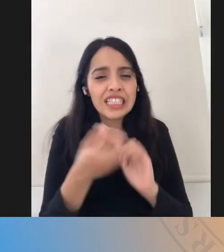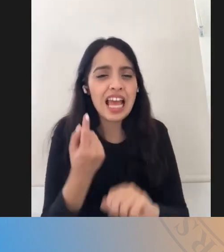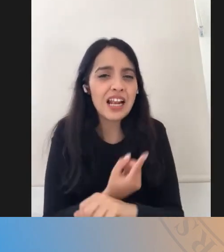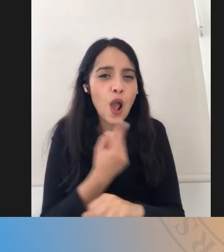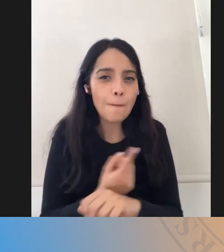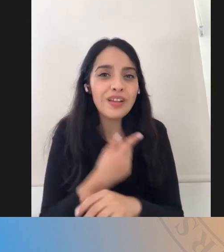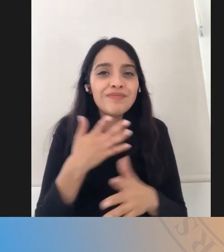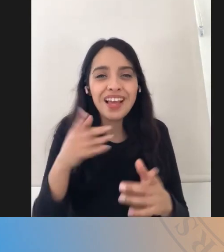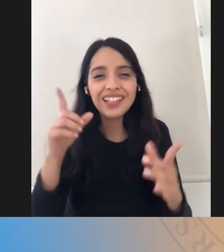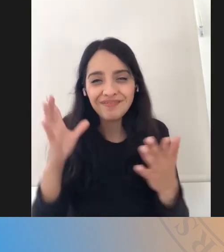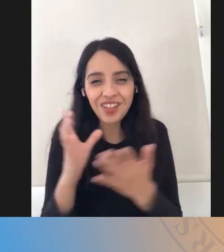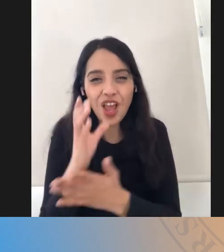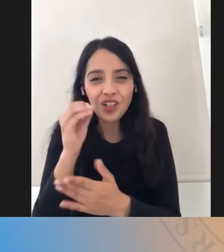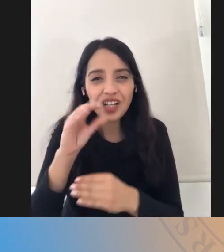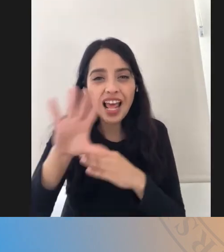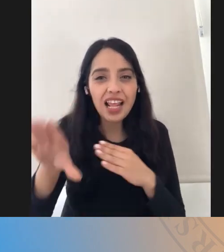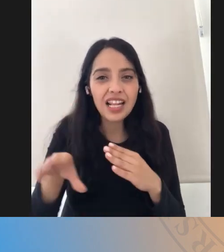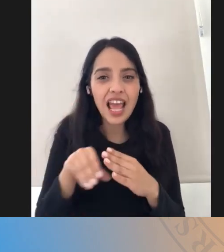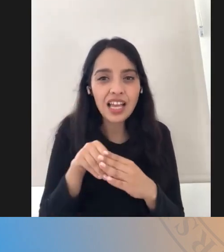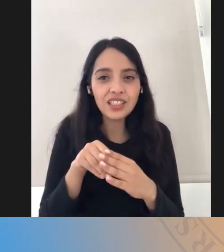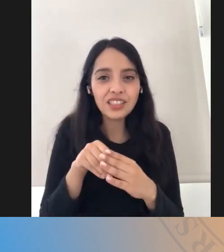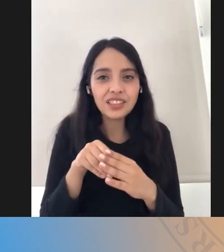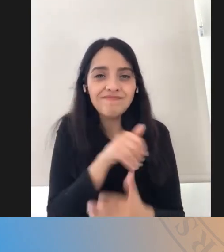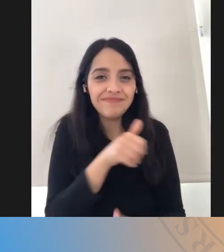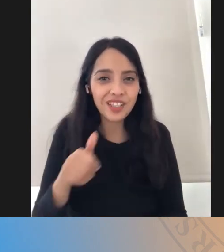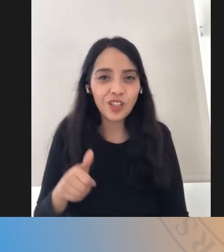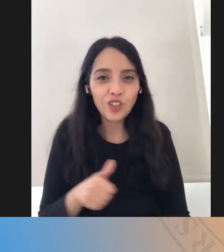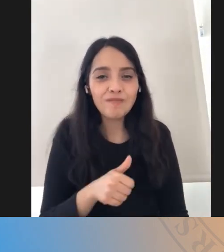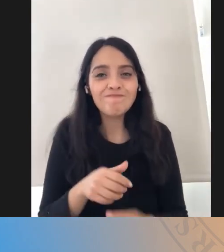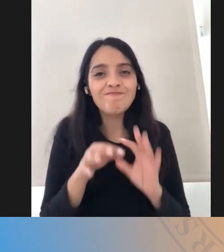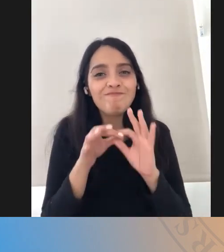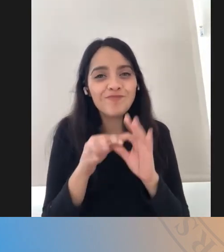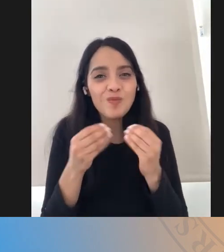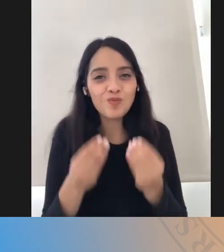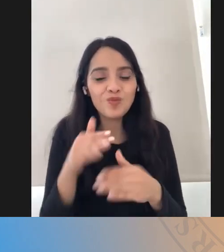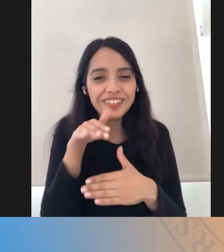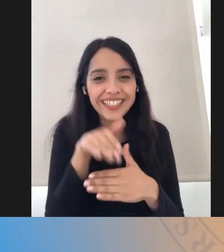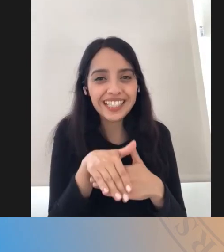de la inclusión de todas y todos. Muy buenas tardes.